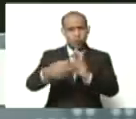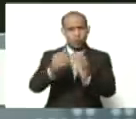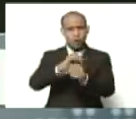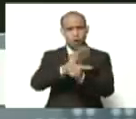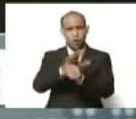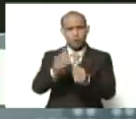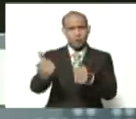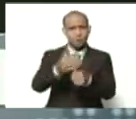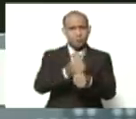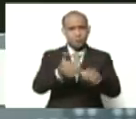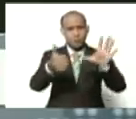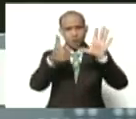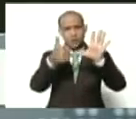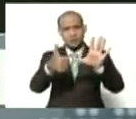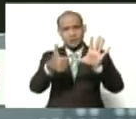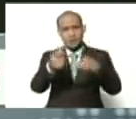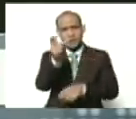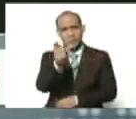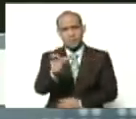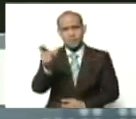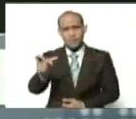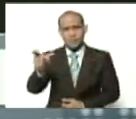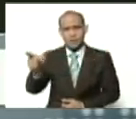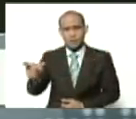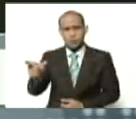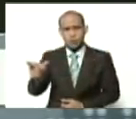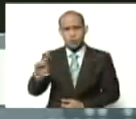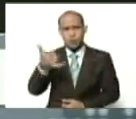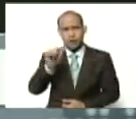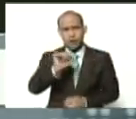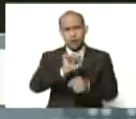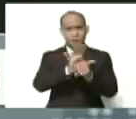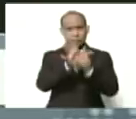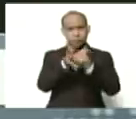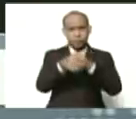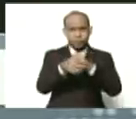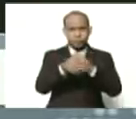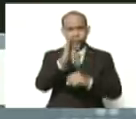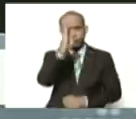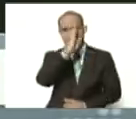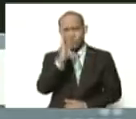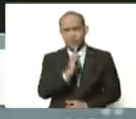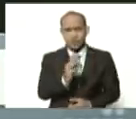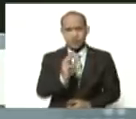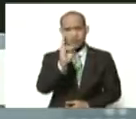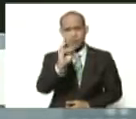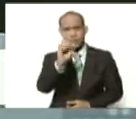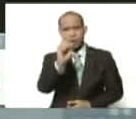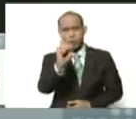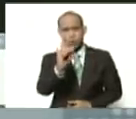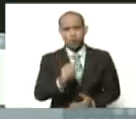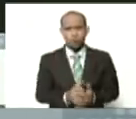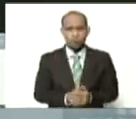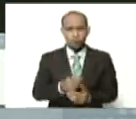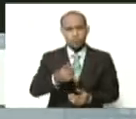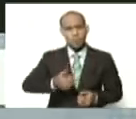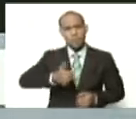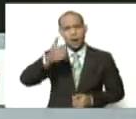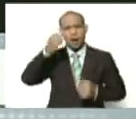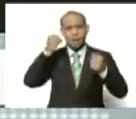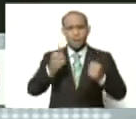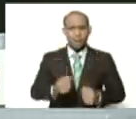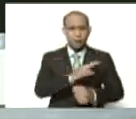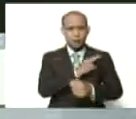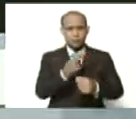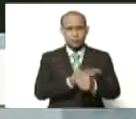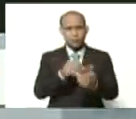detectamos 6 casos de la variante brasilera P1, que es muy virulenta, en el